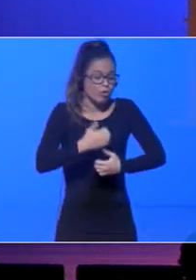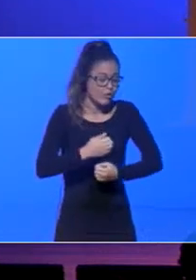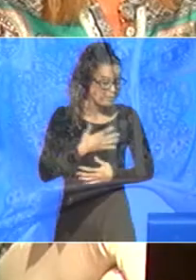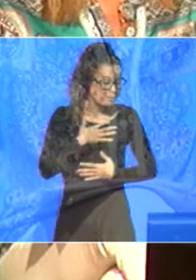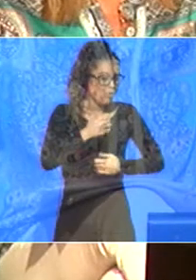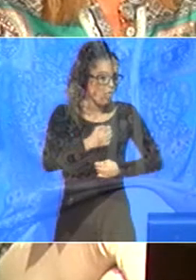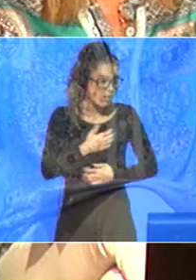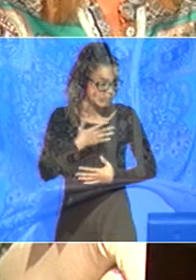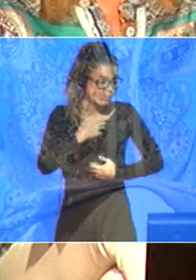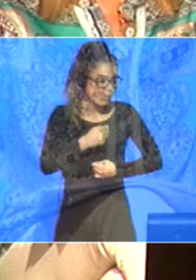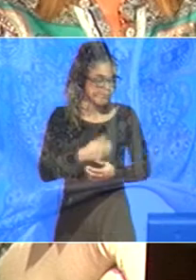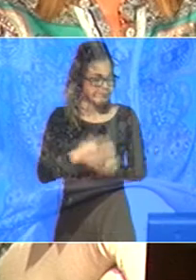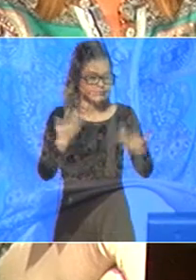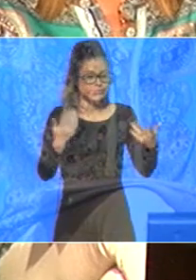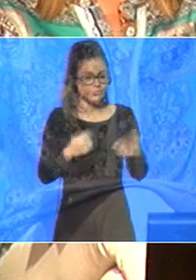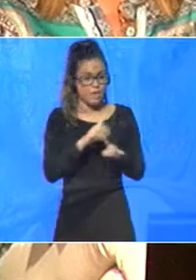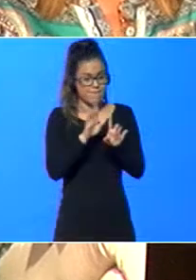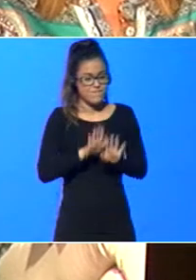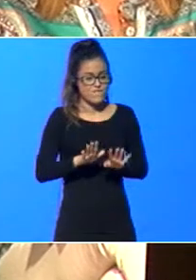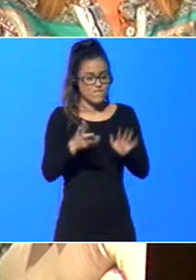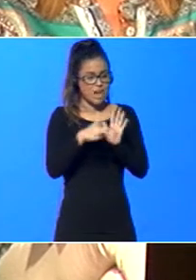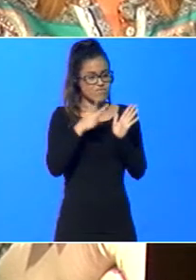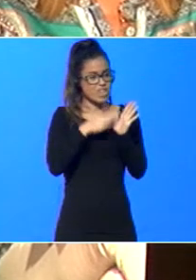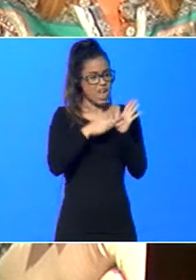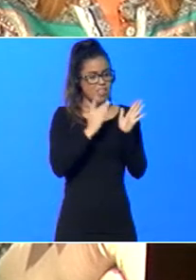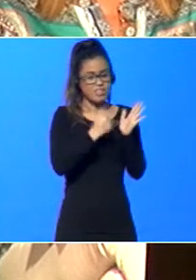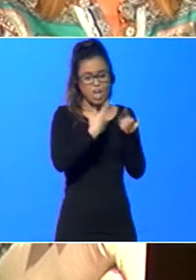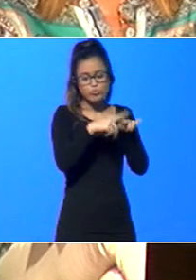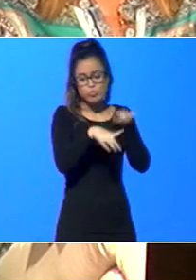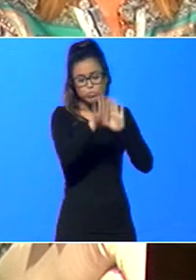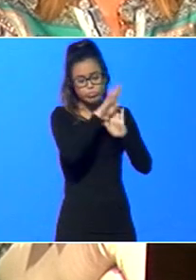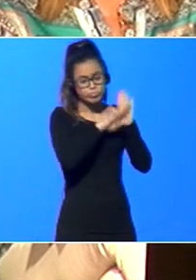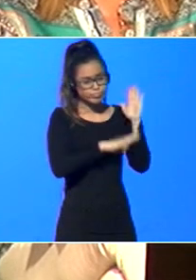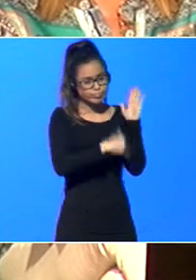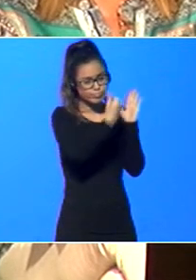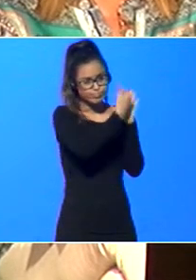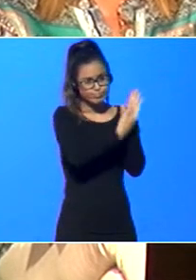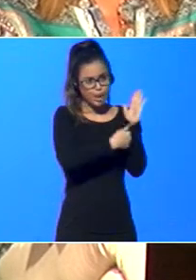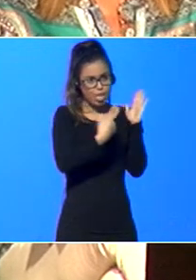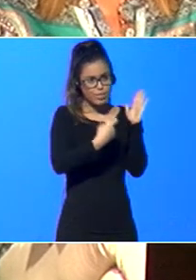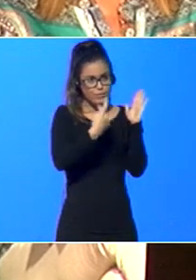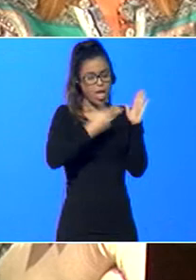borondatez, hor agendan gauza gai batzuk ipini behar dira, eta hor ipini ikastetxeak horretan